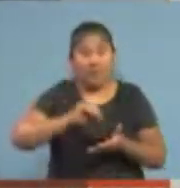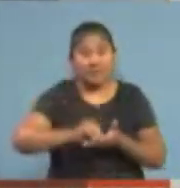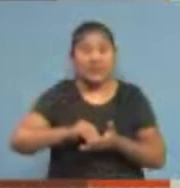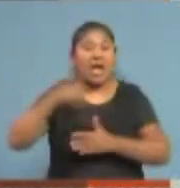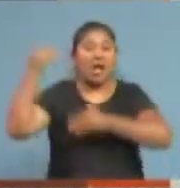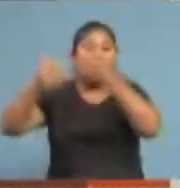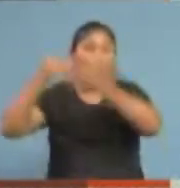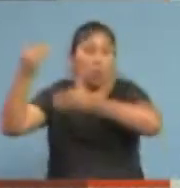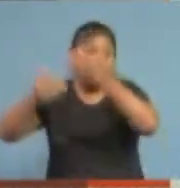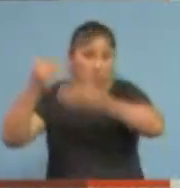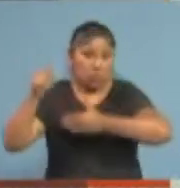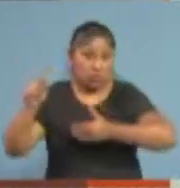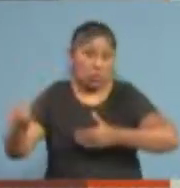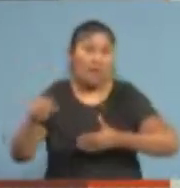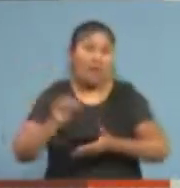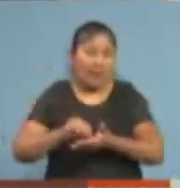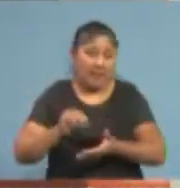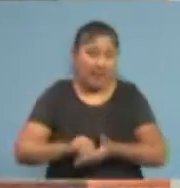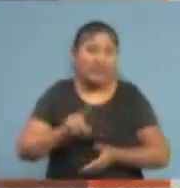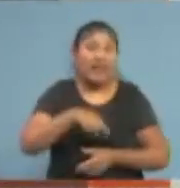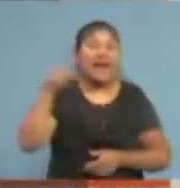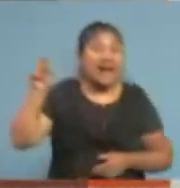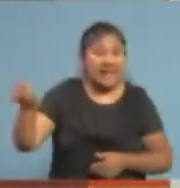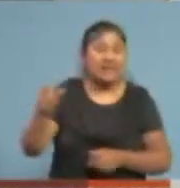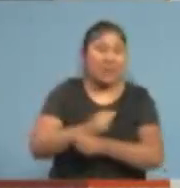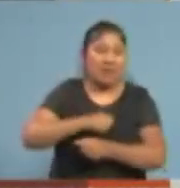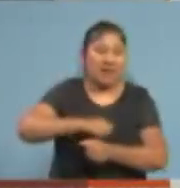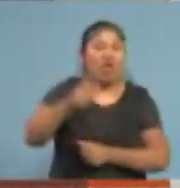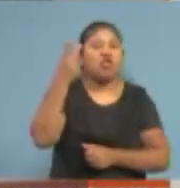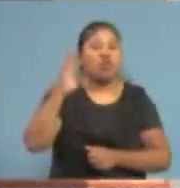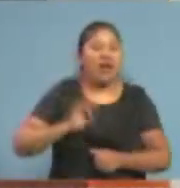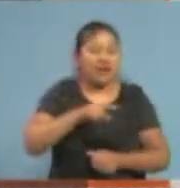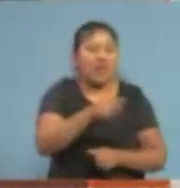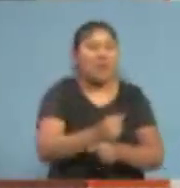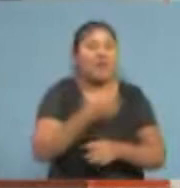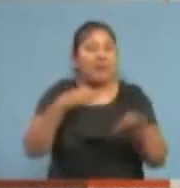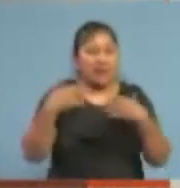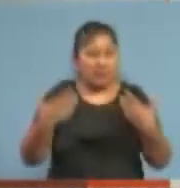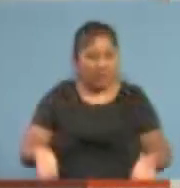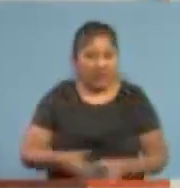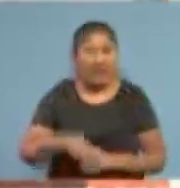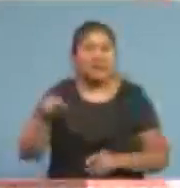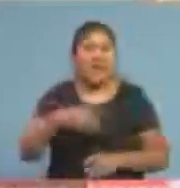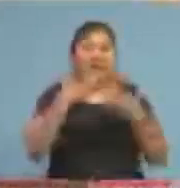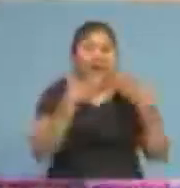hace ciencia va a tener una vigencia de dos años muchas gracias por estar con nosotros y vamos a continuar